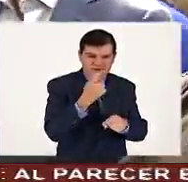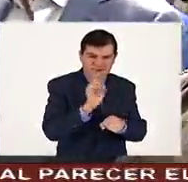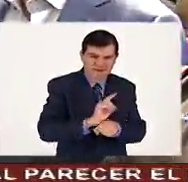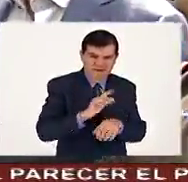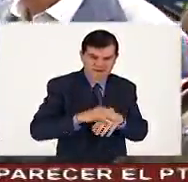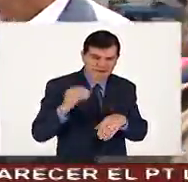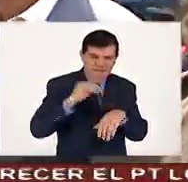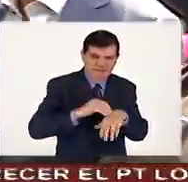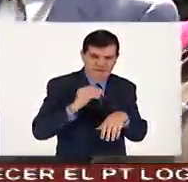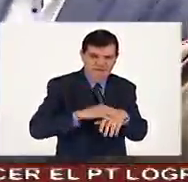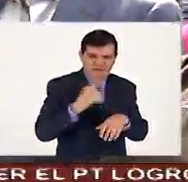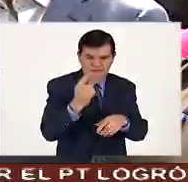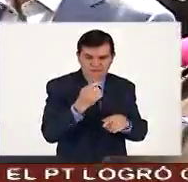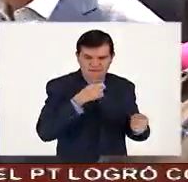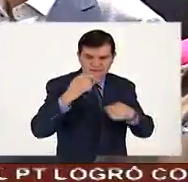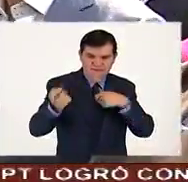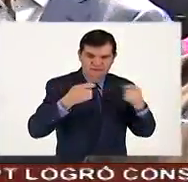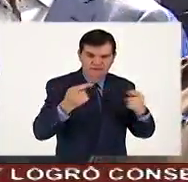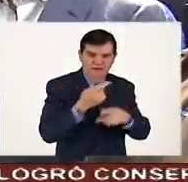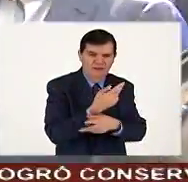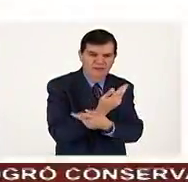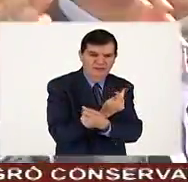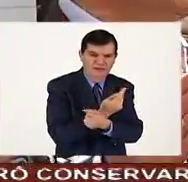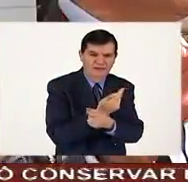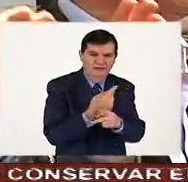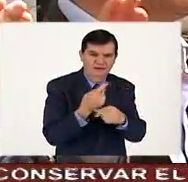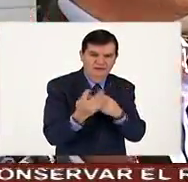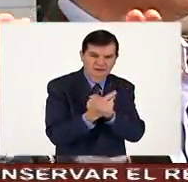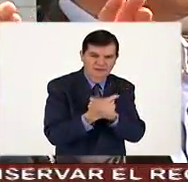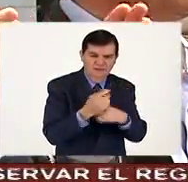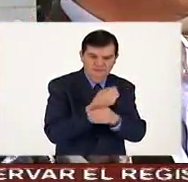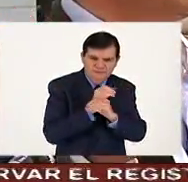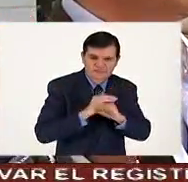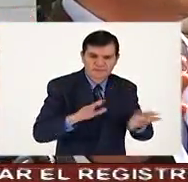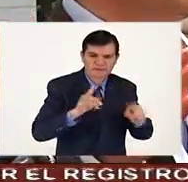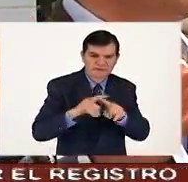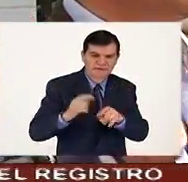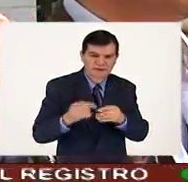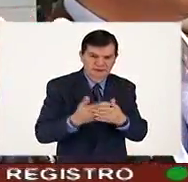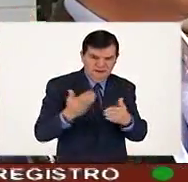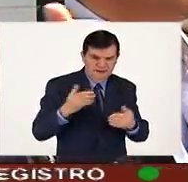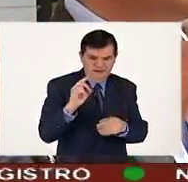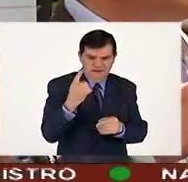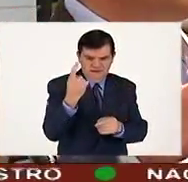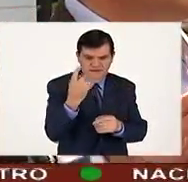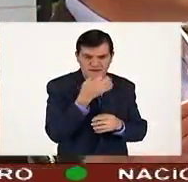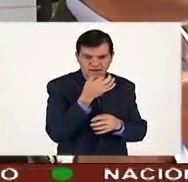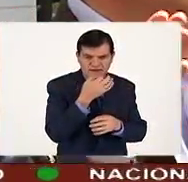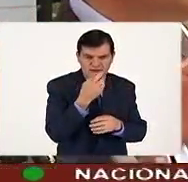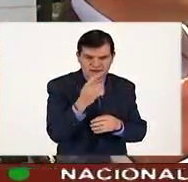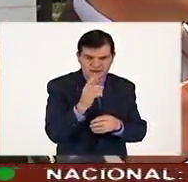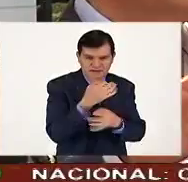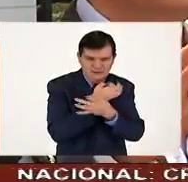se entregan 3 televisores en diversas entidades. Y antes del 31 de diciembre se le anunciará al IFT que